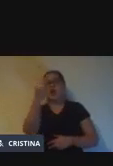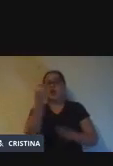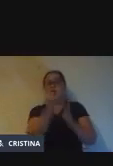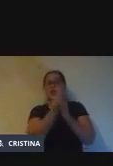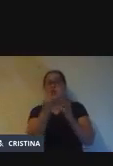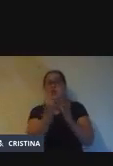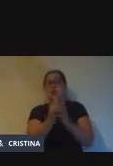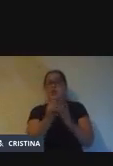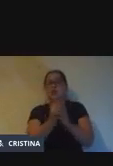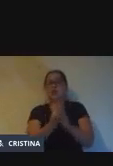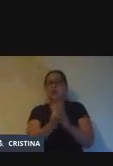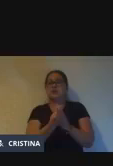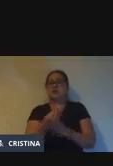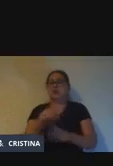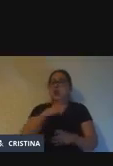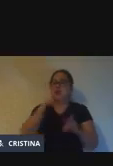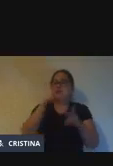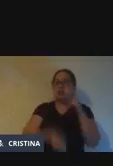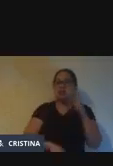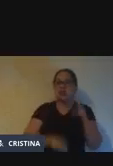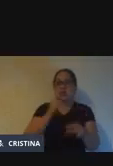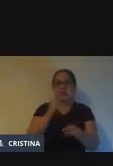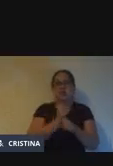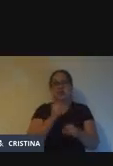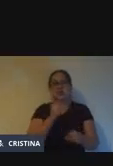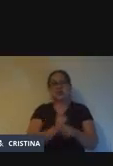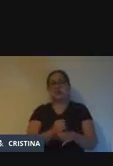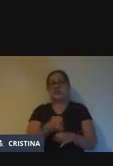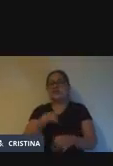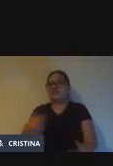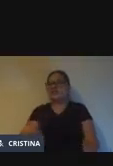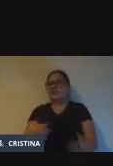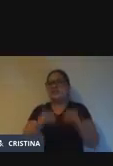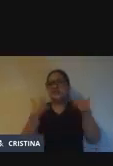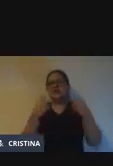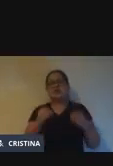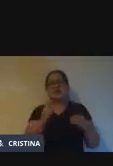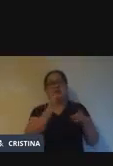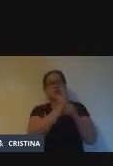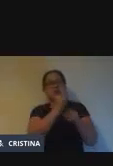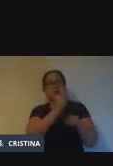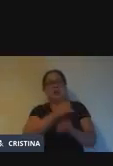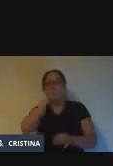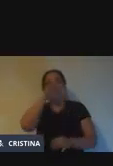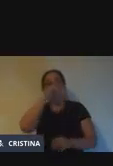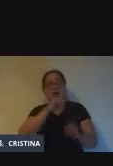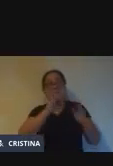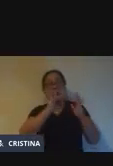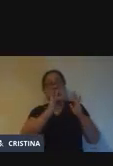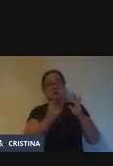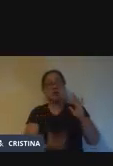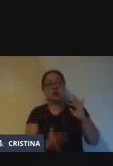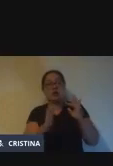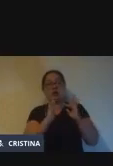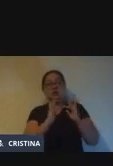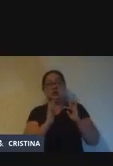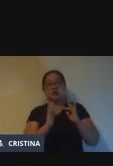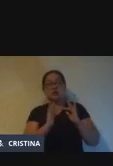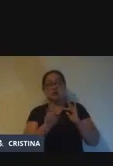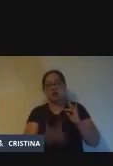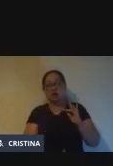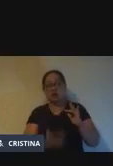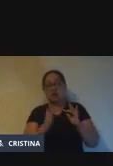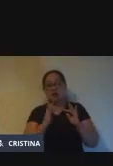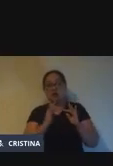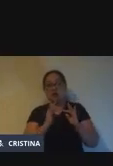el momento en que se traba algo o en el momento en el que el Internet deja de funcionar porque es una reacción,